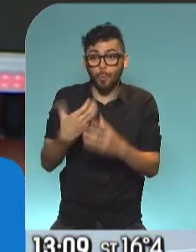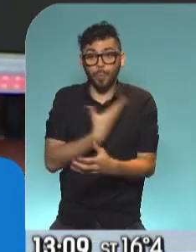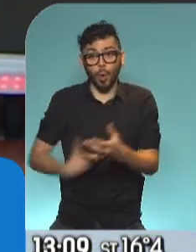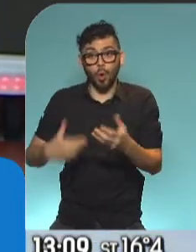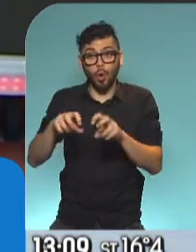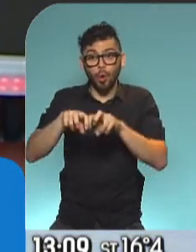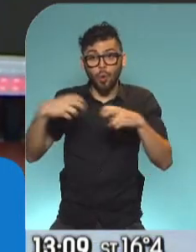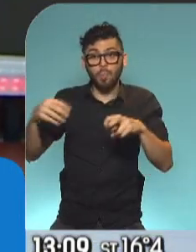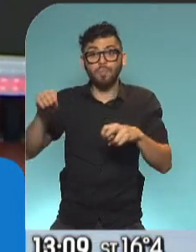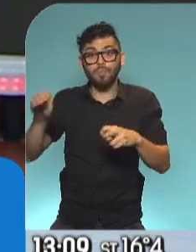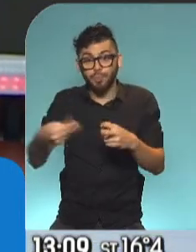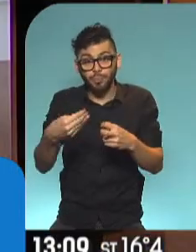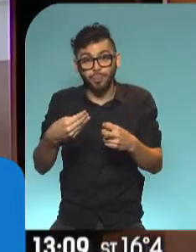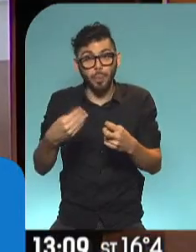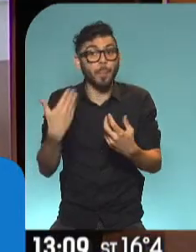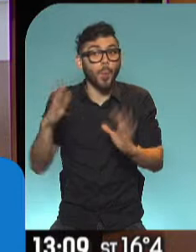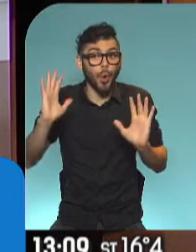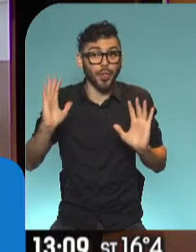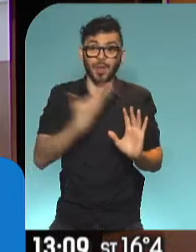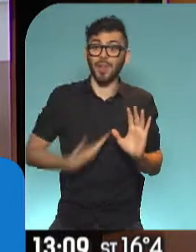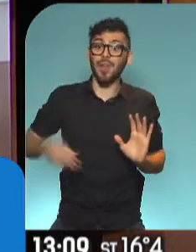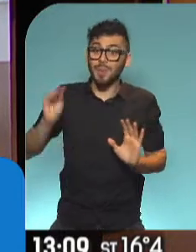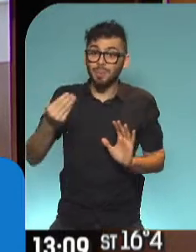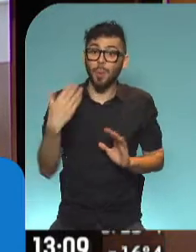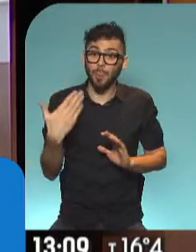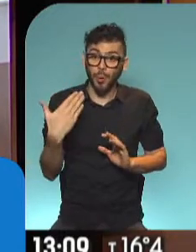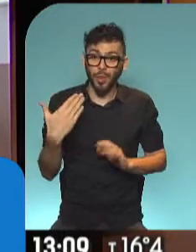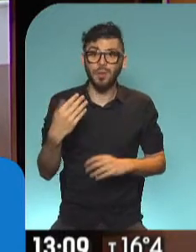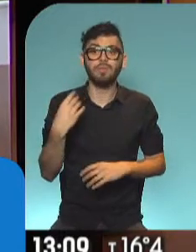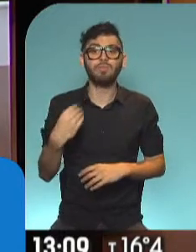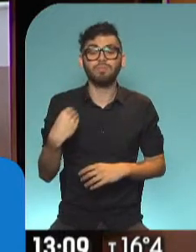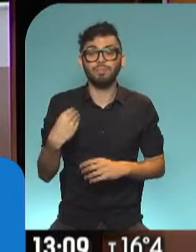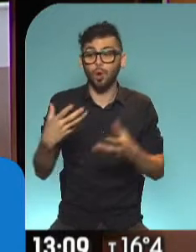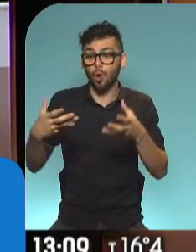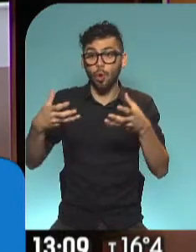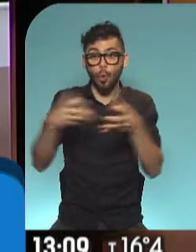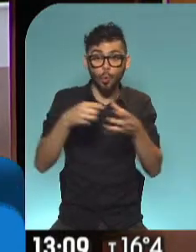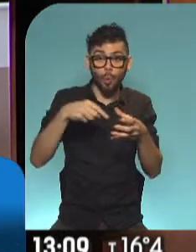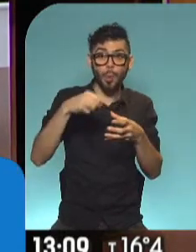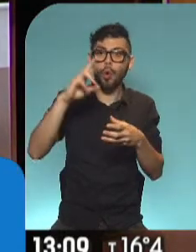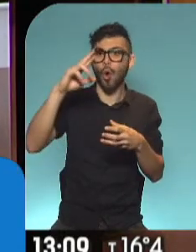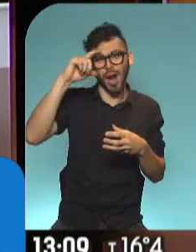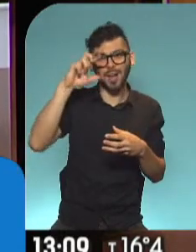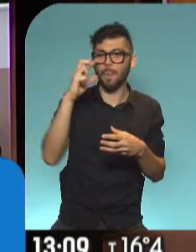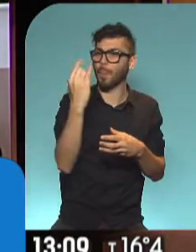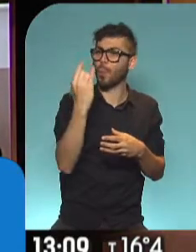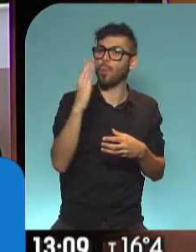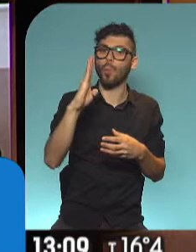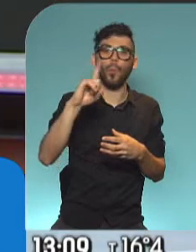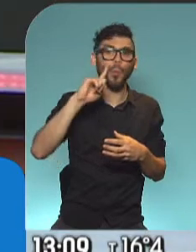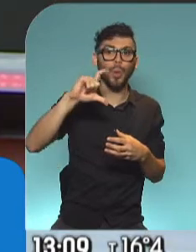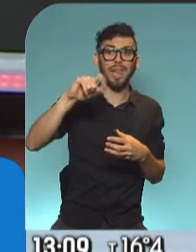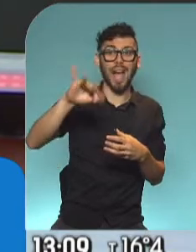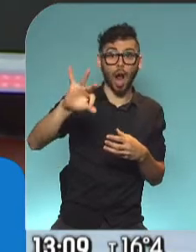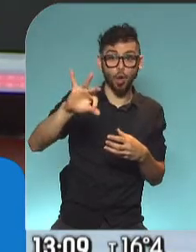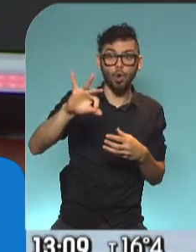ámbito del Legislativo. Los republicanos tienen ahora mayoría. Tienen mayoría en el Senado, claro. No en la Cámara de Representantes